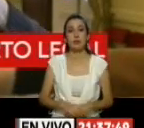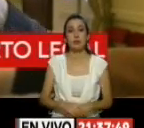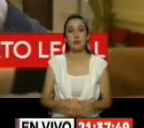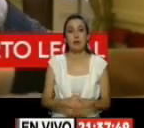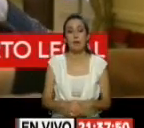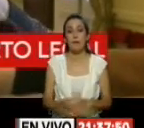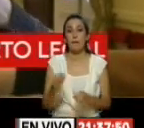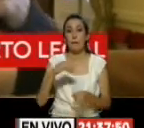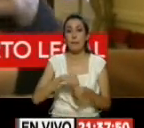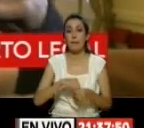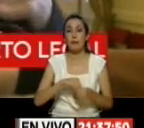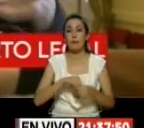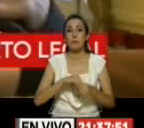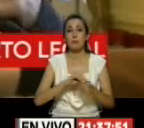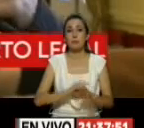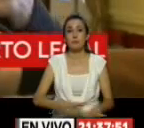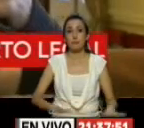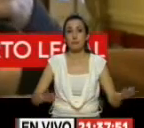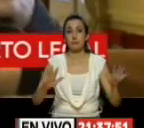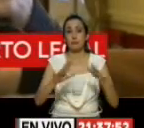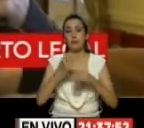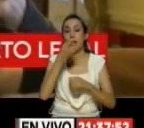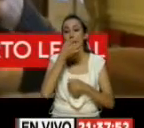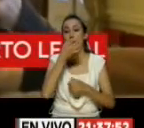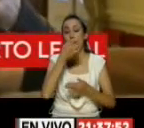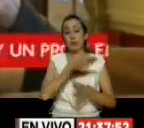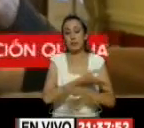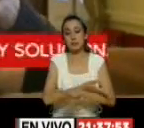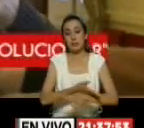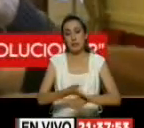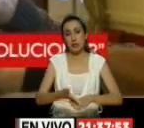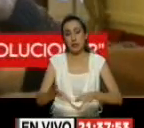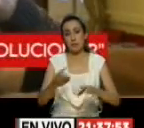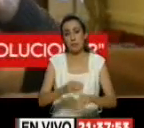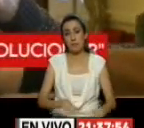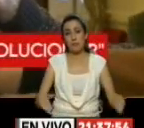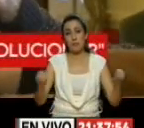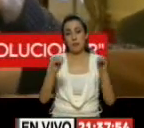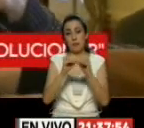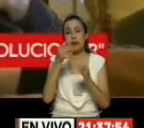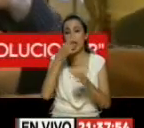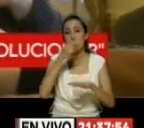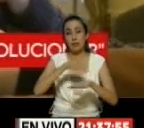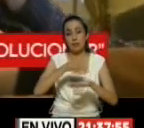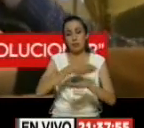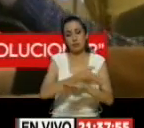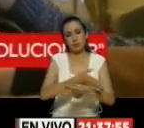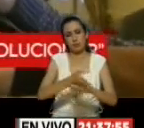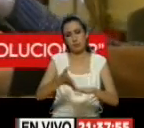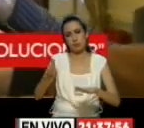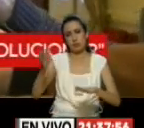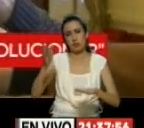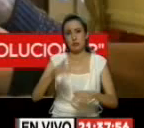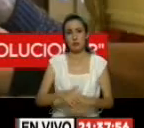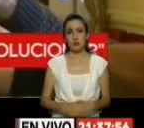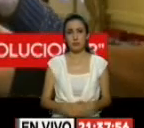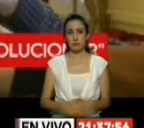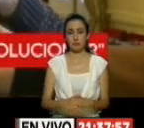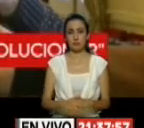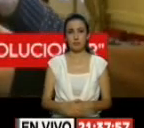que ya distribuimos como métodos anticonceptivos, introducir métodos anticonceptivos de larga duración.